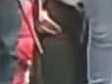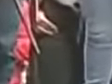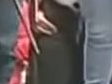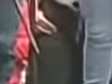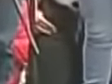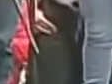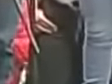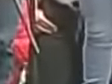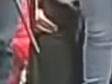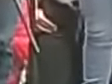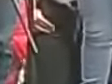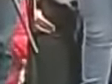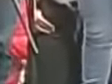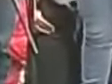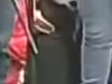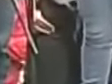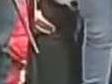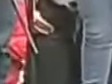vámonos pa' allá,